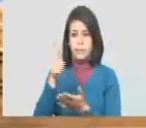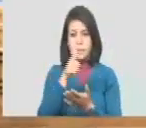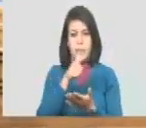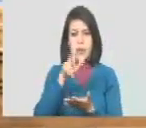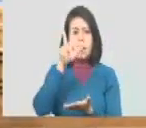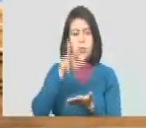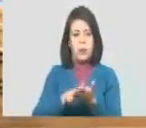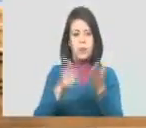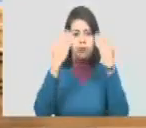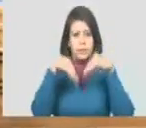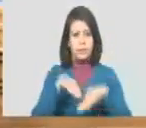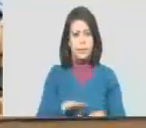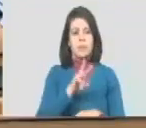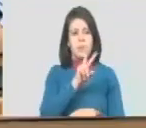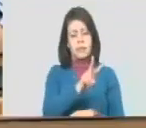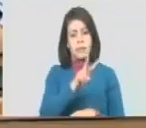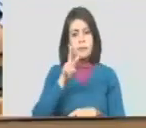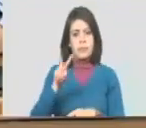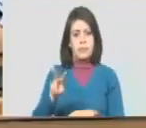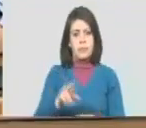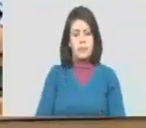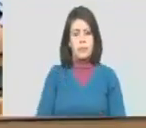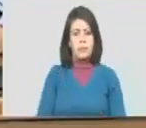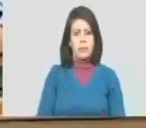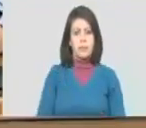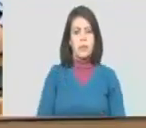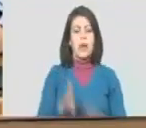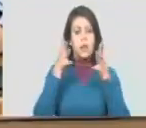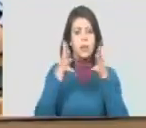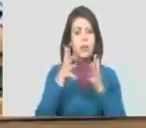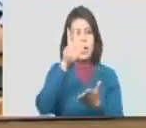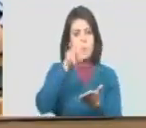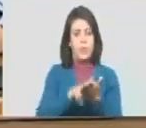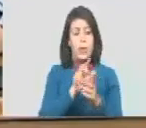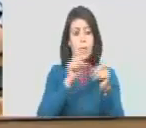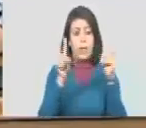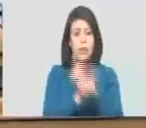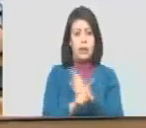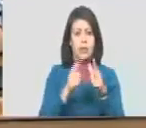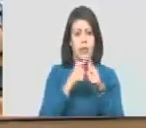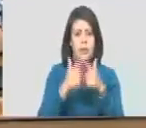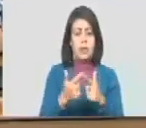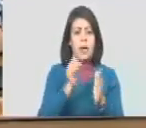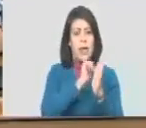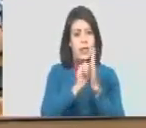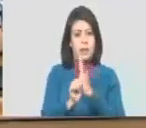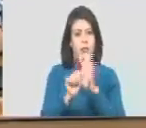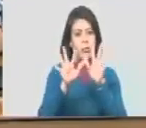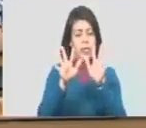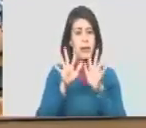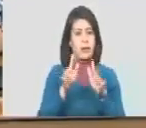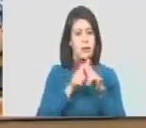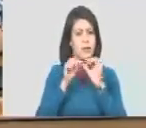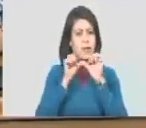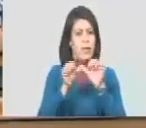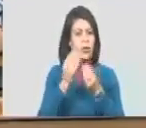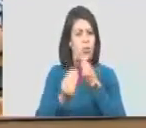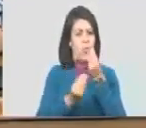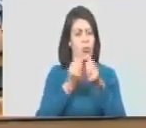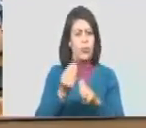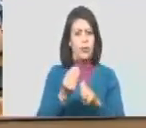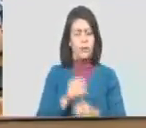epígrafe. Aprobado. Siguiente. 33º. Se sugiere aprobar con modificación el contenido del artículo 10, quedando redactado